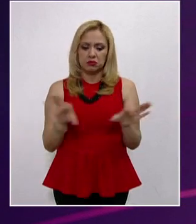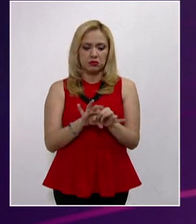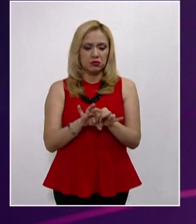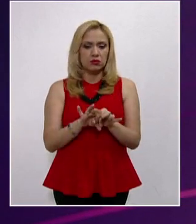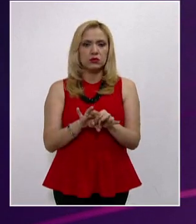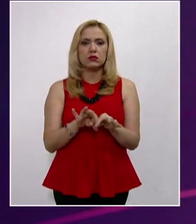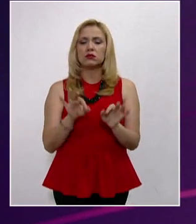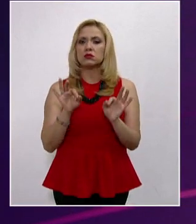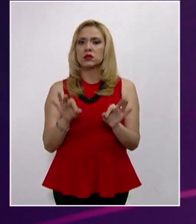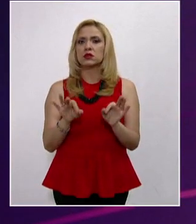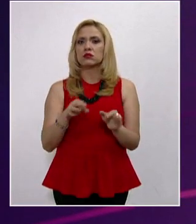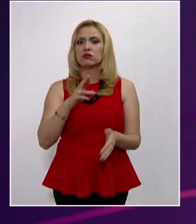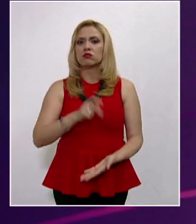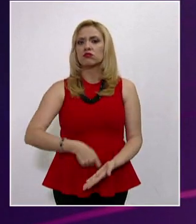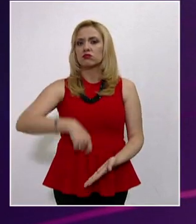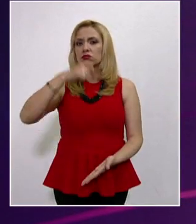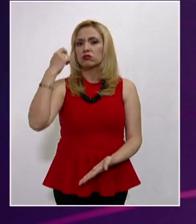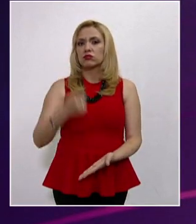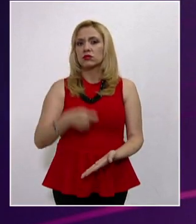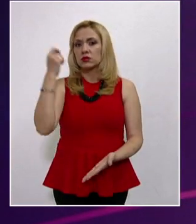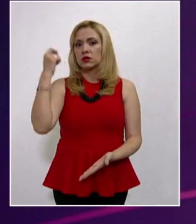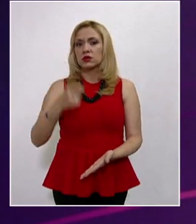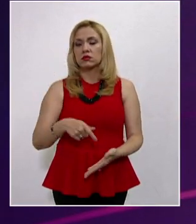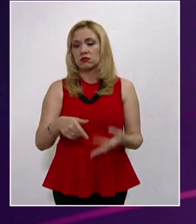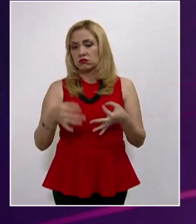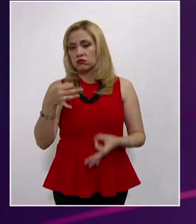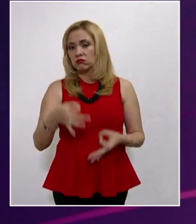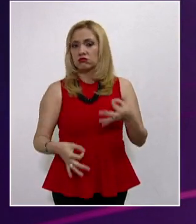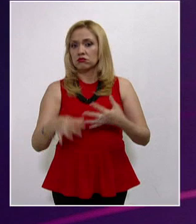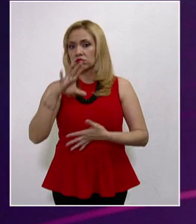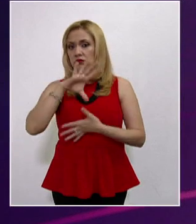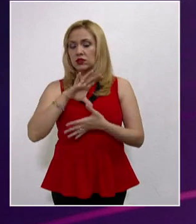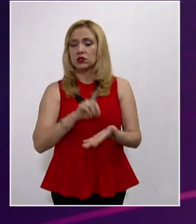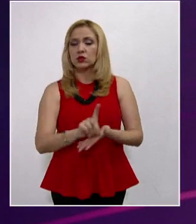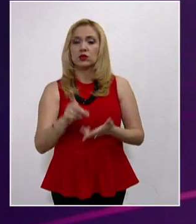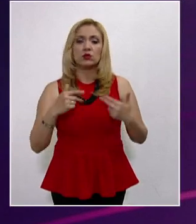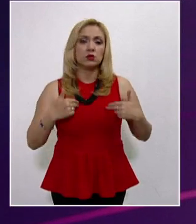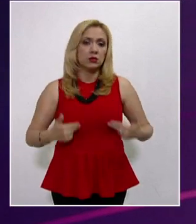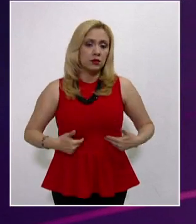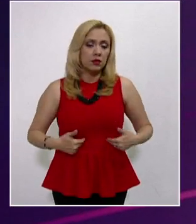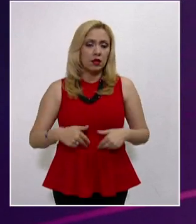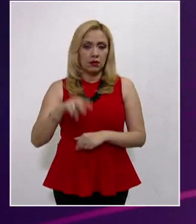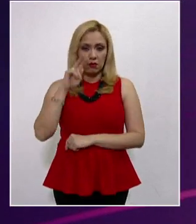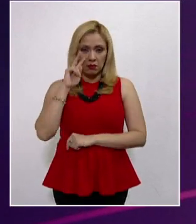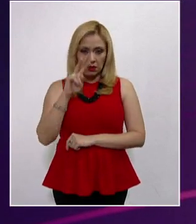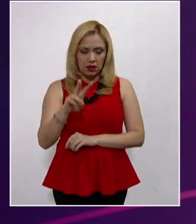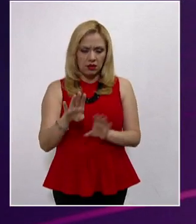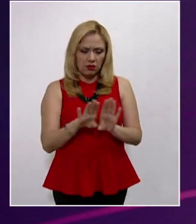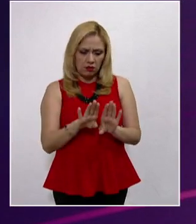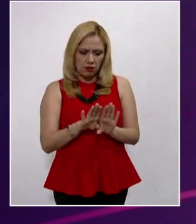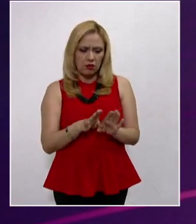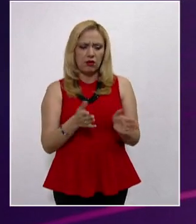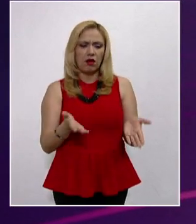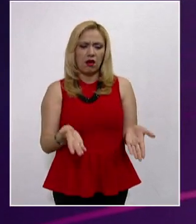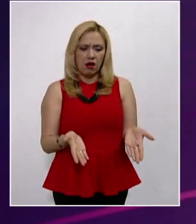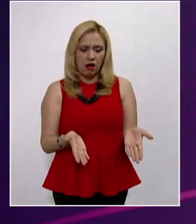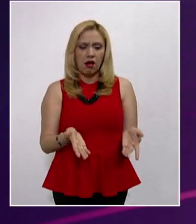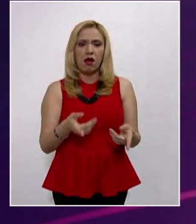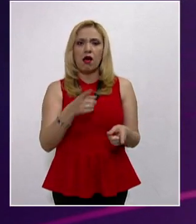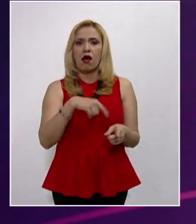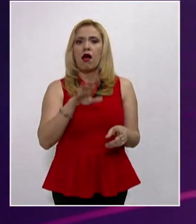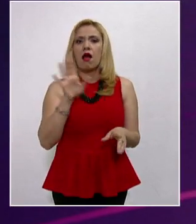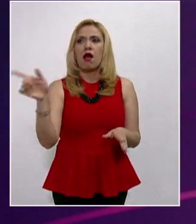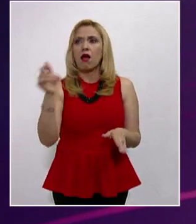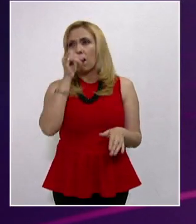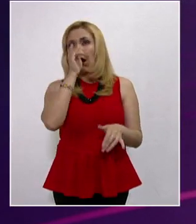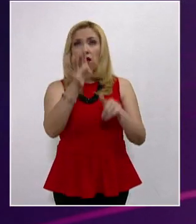criterios con lo que ha establecido la Corte Interamericana de Derechos Humanos y que va en la línea de lo que, por lo que han pugnado